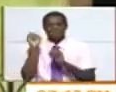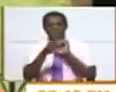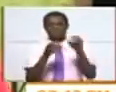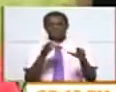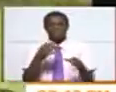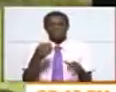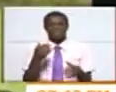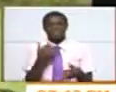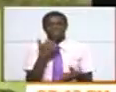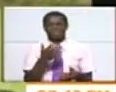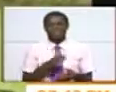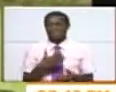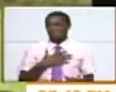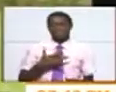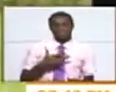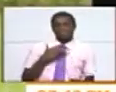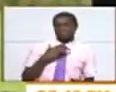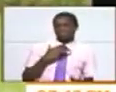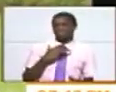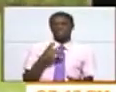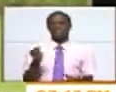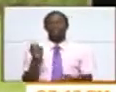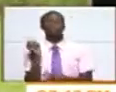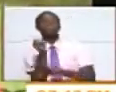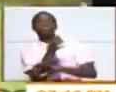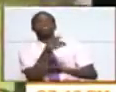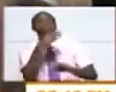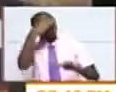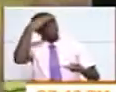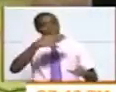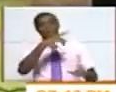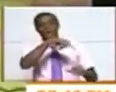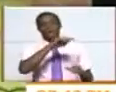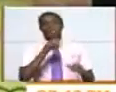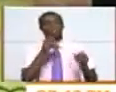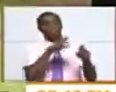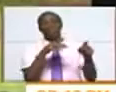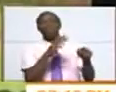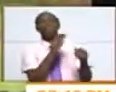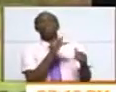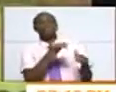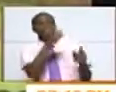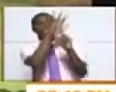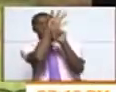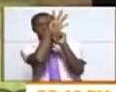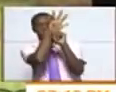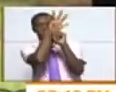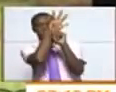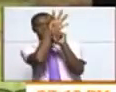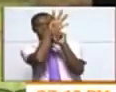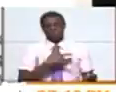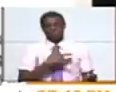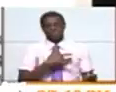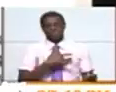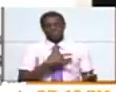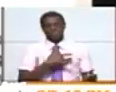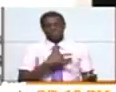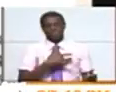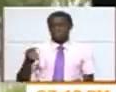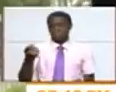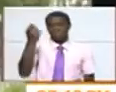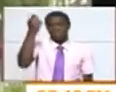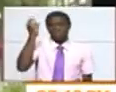De terror. Para humillar a la Guardia Nacional, no estamos acostumbrados a eso. Jamás se había visto.